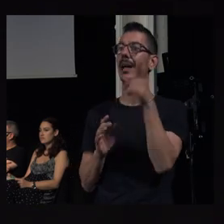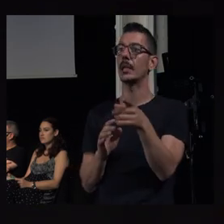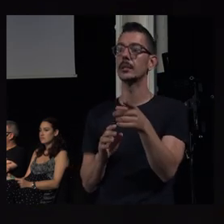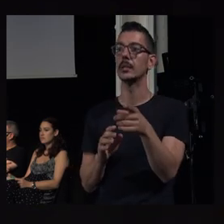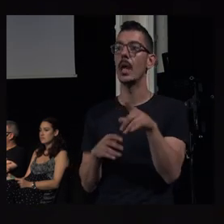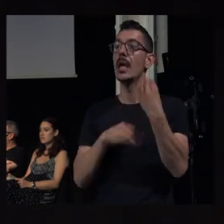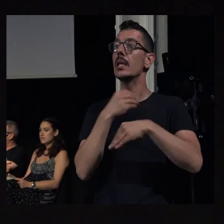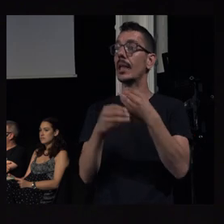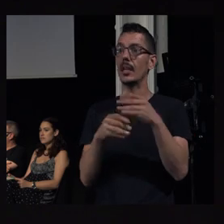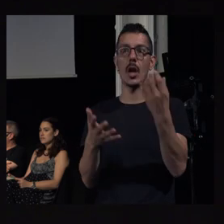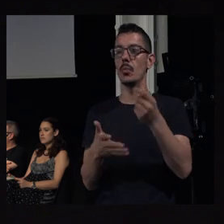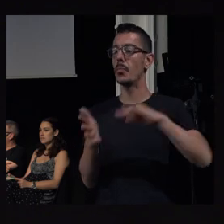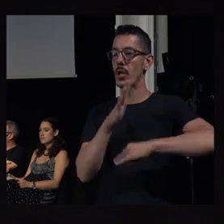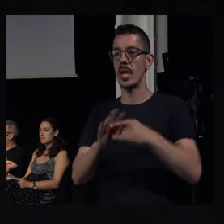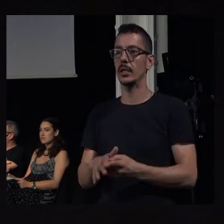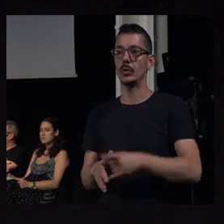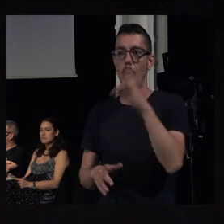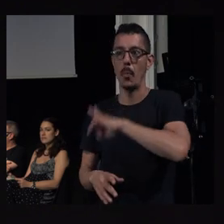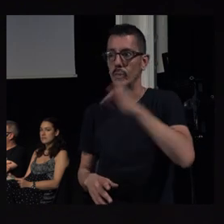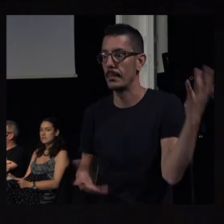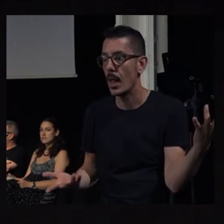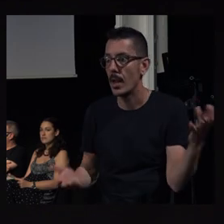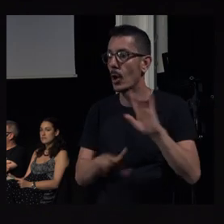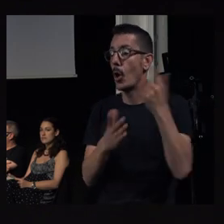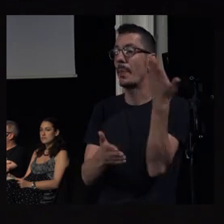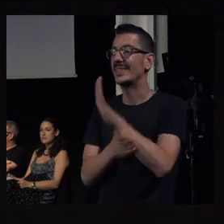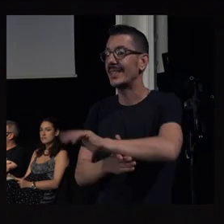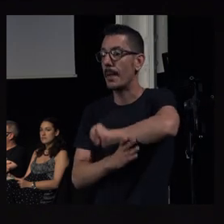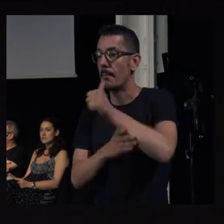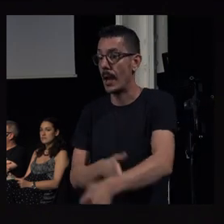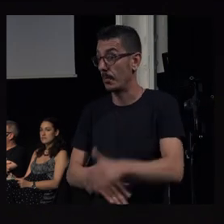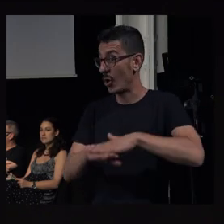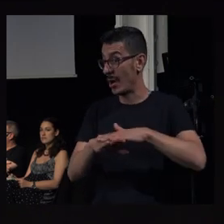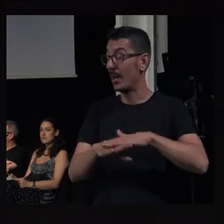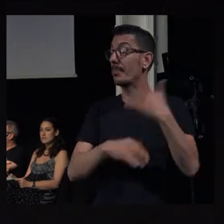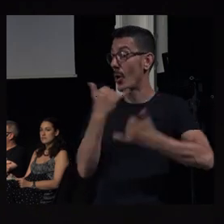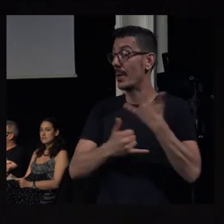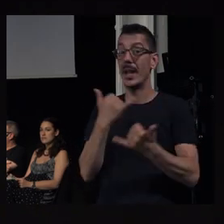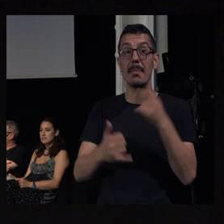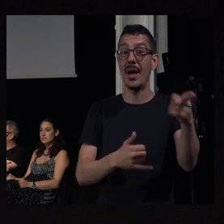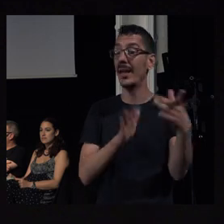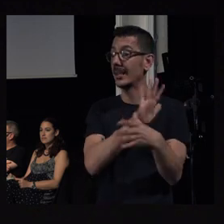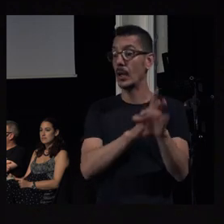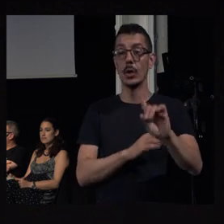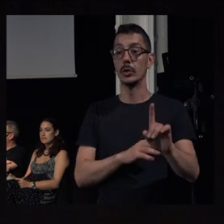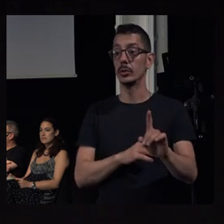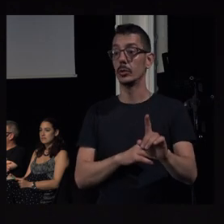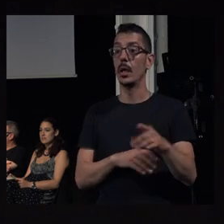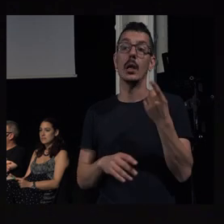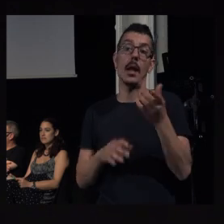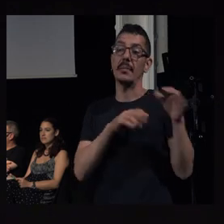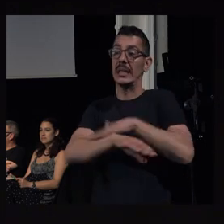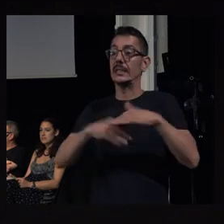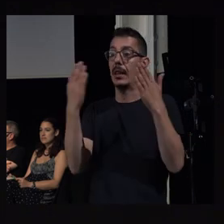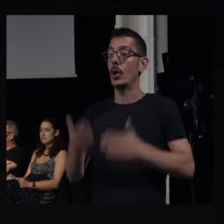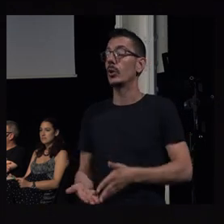mal. Porque, y esto no es una cuestión de gitanas, es una cuestión de que la administración prepara unos documentos para que para ti sea muy difícil